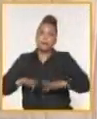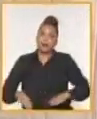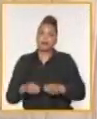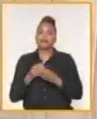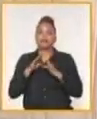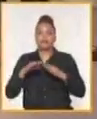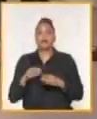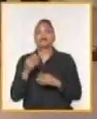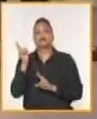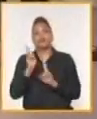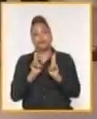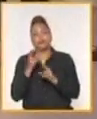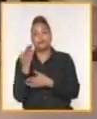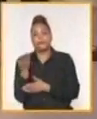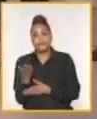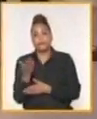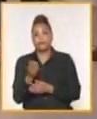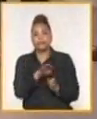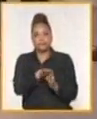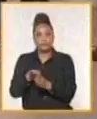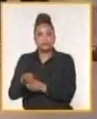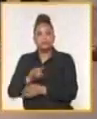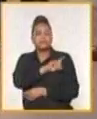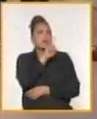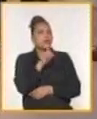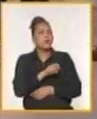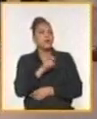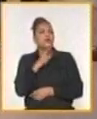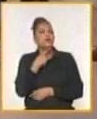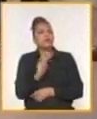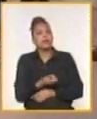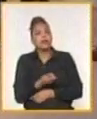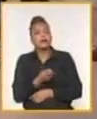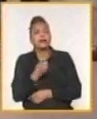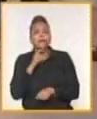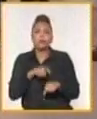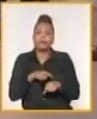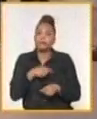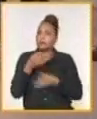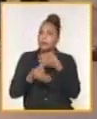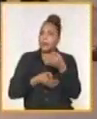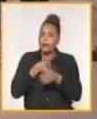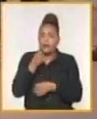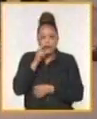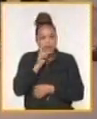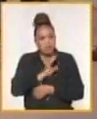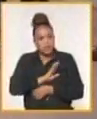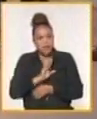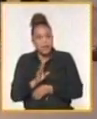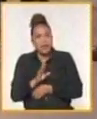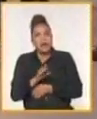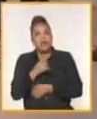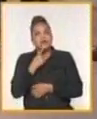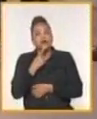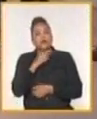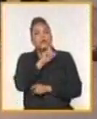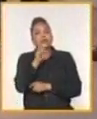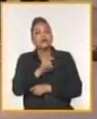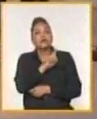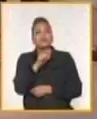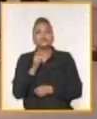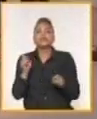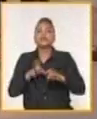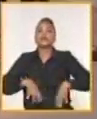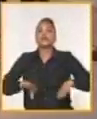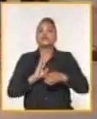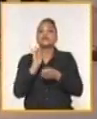le preguntaba, Leonel, en su primera intervención al finalizar, sobre la situación interna en